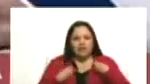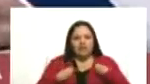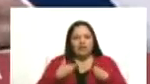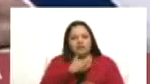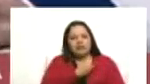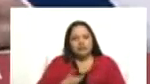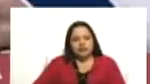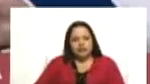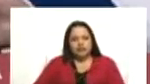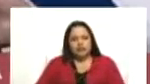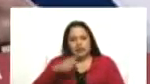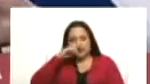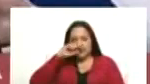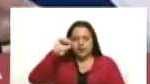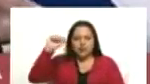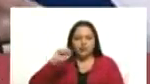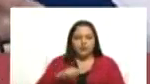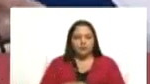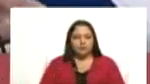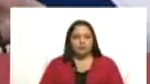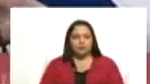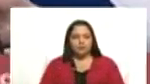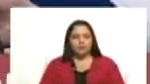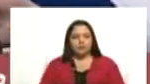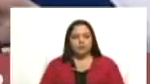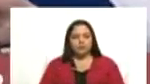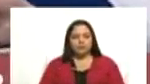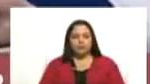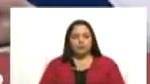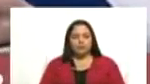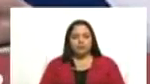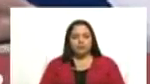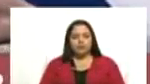ciudadano presidente de la República, Nicolás Maduro.